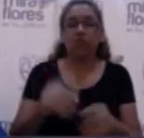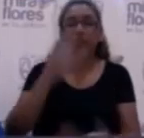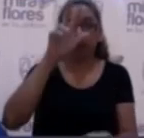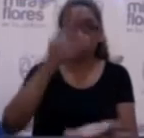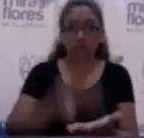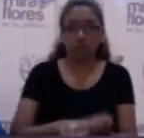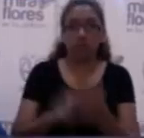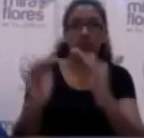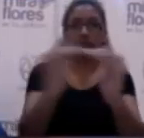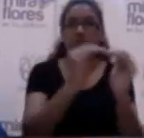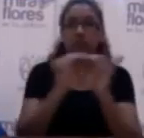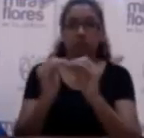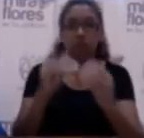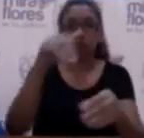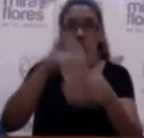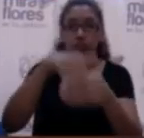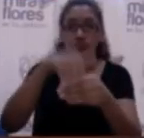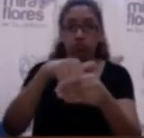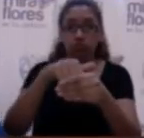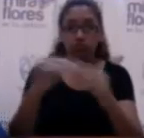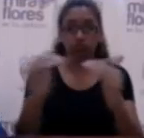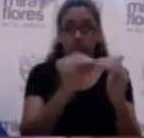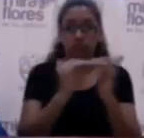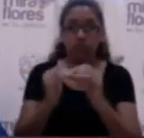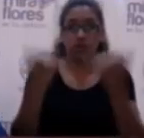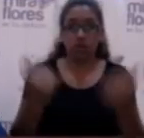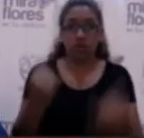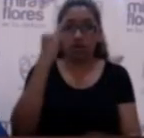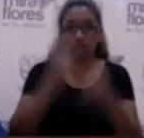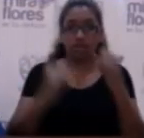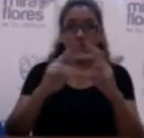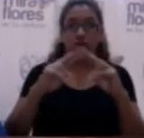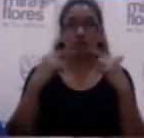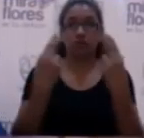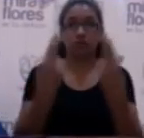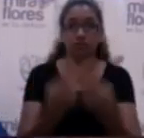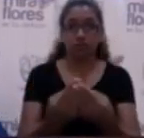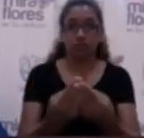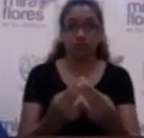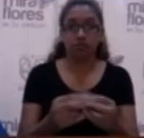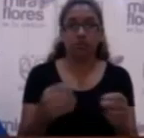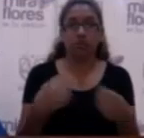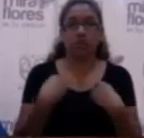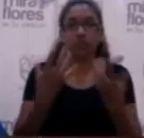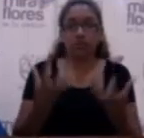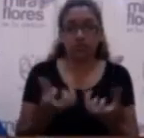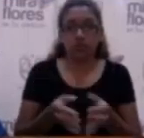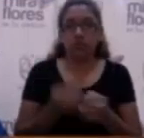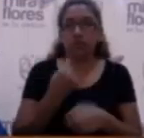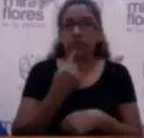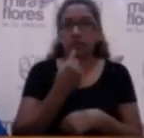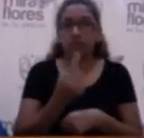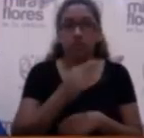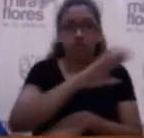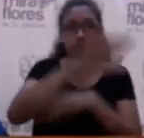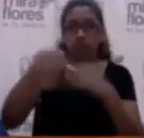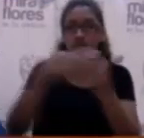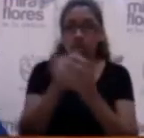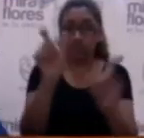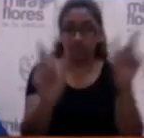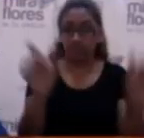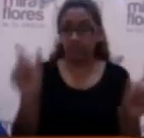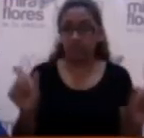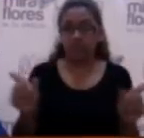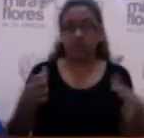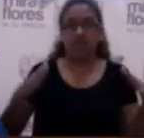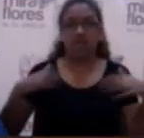aprueba por unanimidad de votos. Vamos a levantar la sesión, no sin antes desearles a todos los miembros del